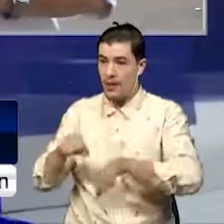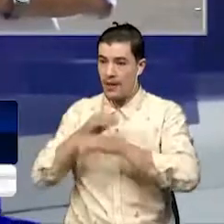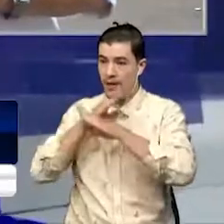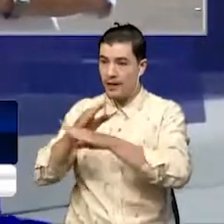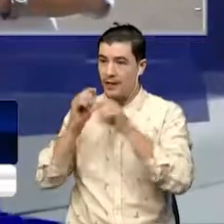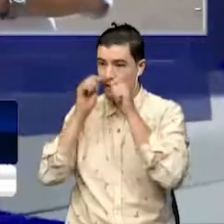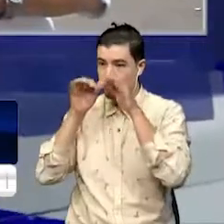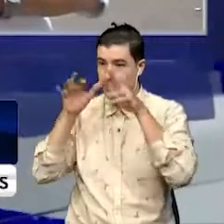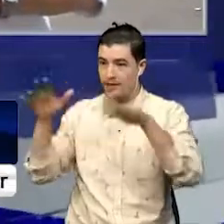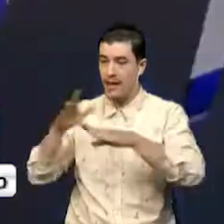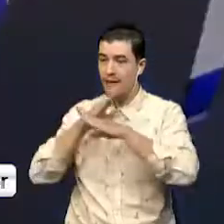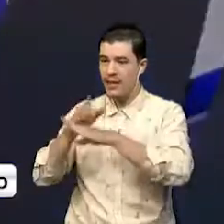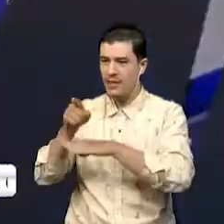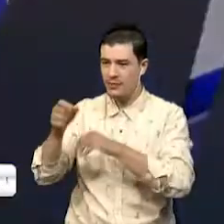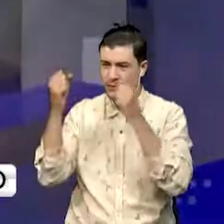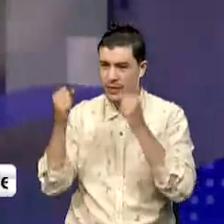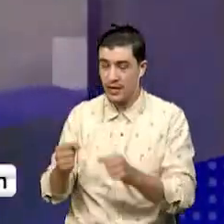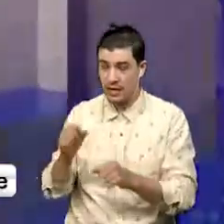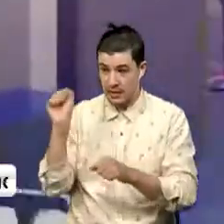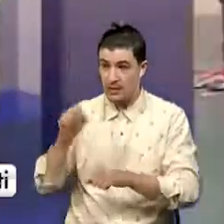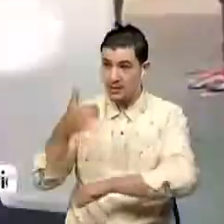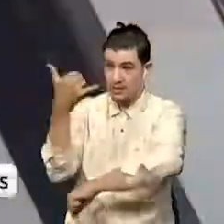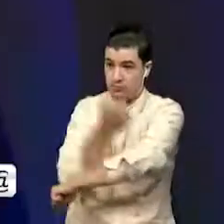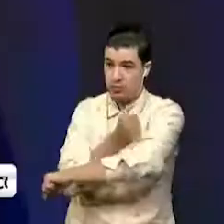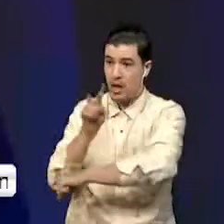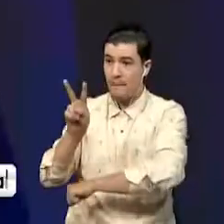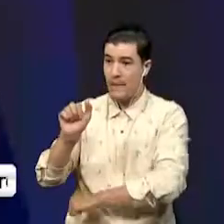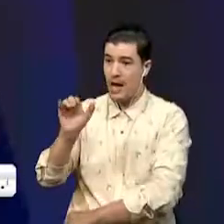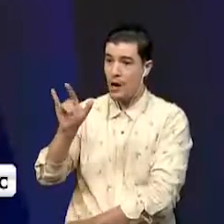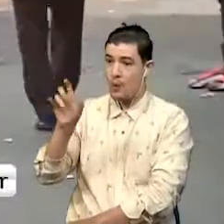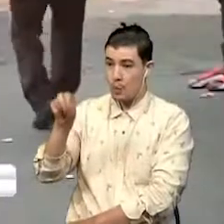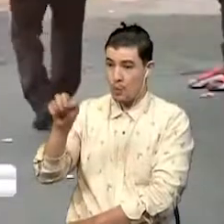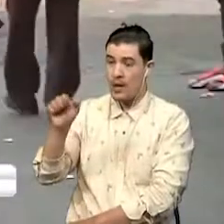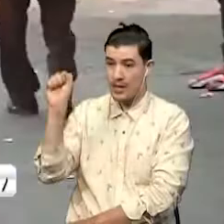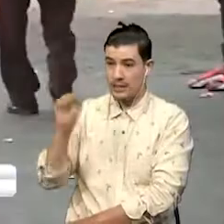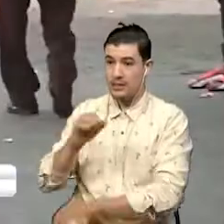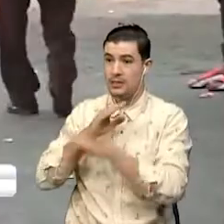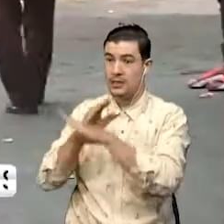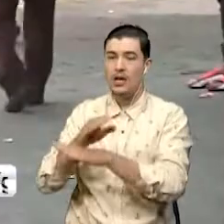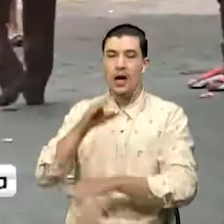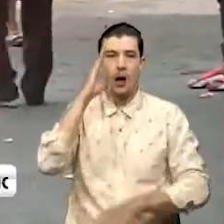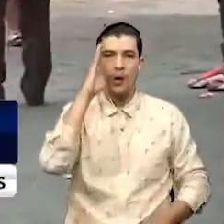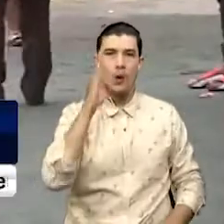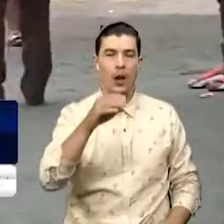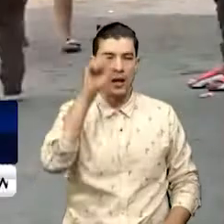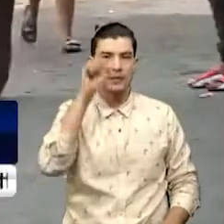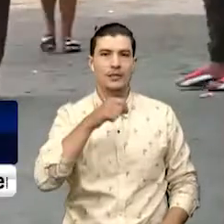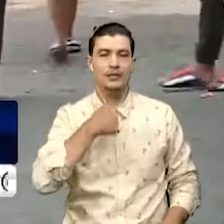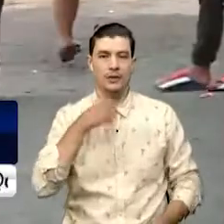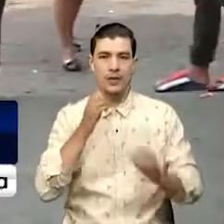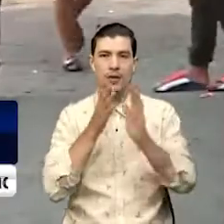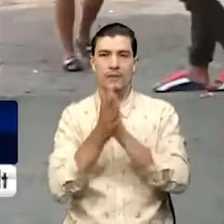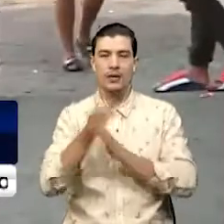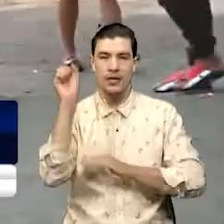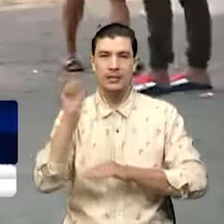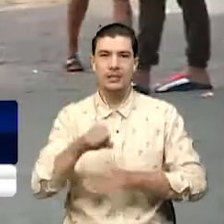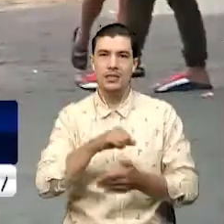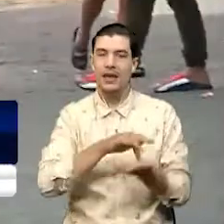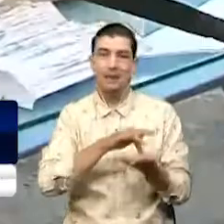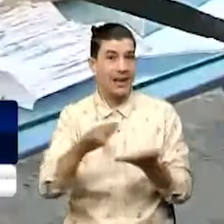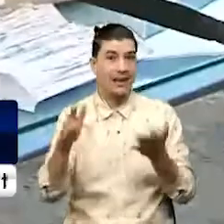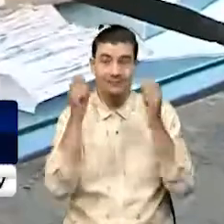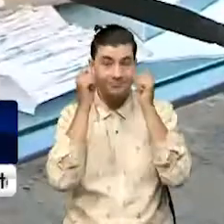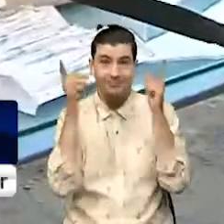respiratorias agudas hola hey de buenas tardes amores de la audiencia pues le comentó que alarmantemente no existen